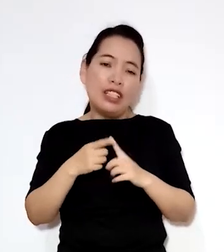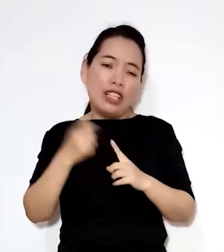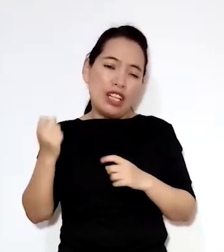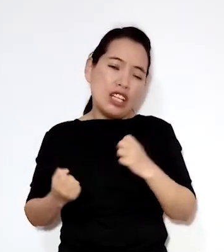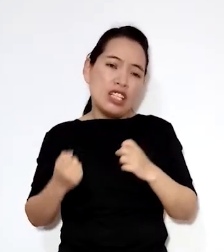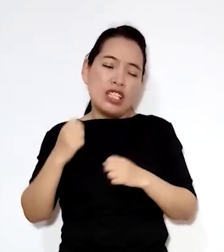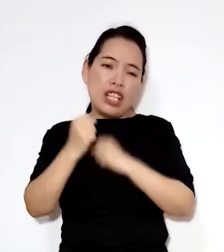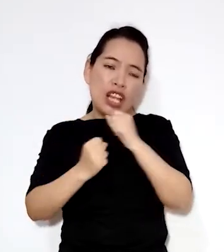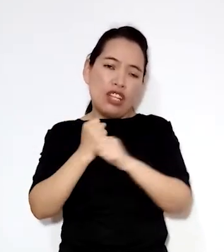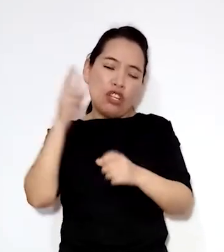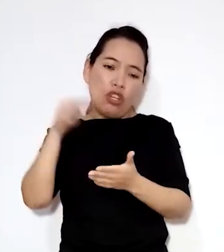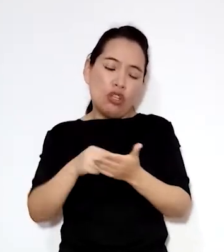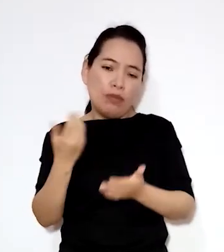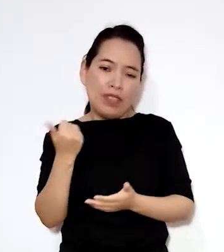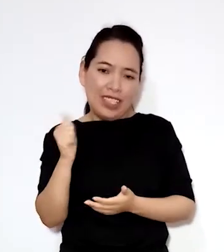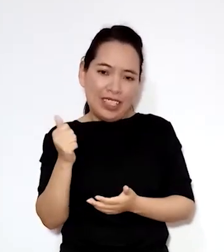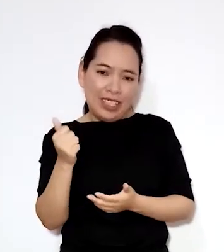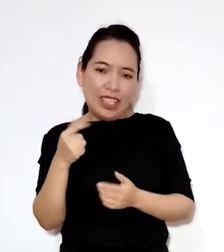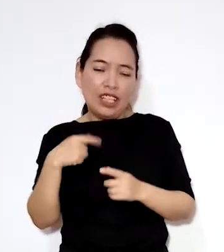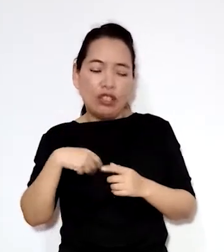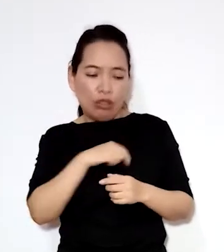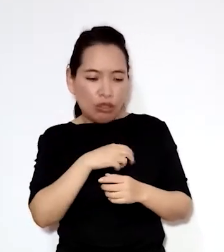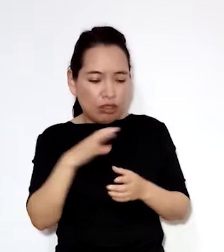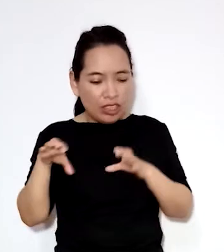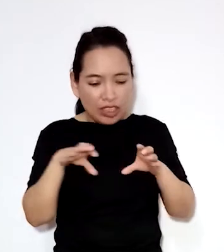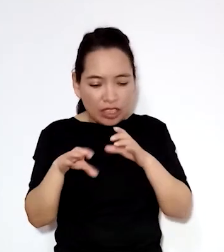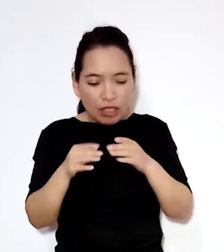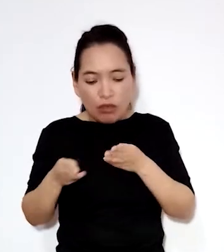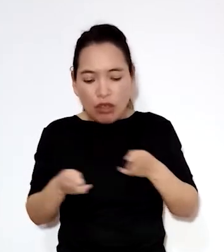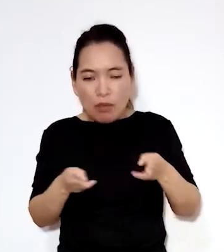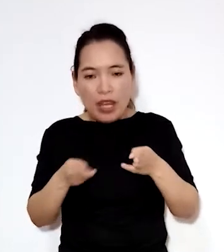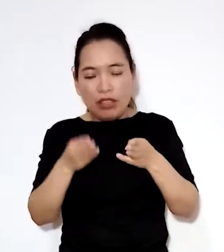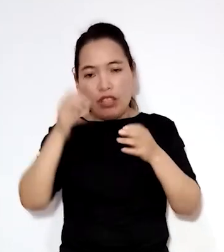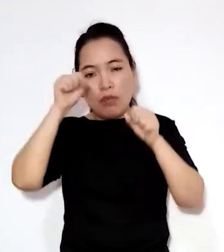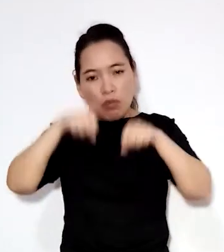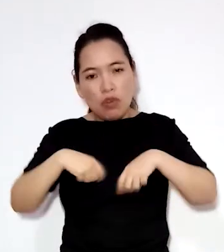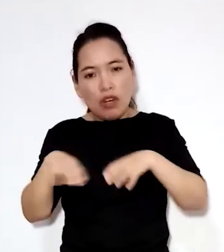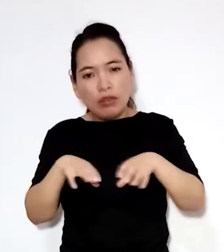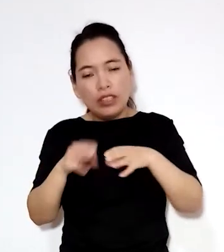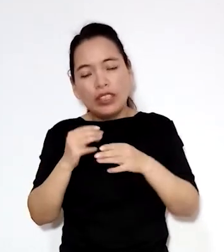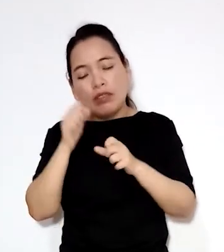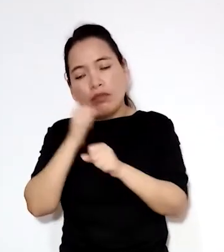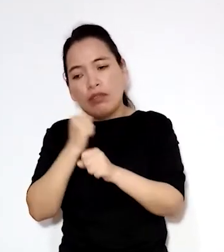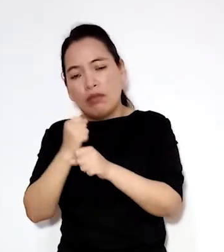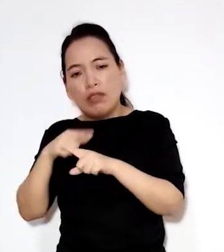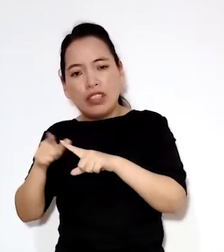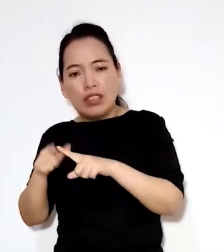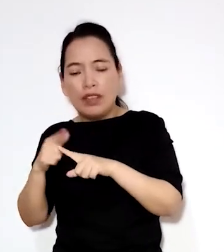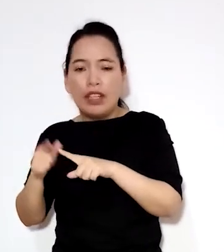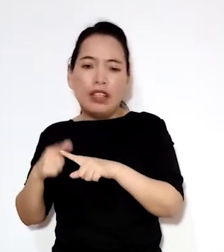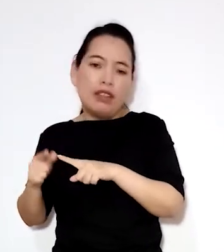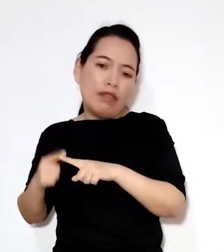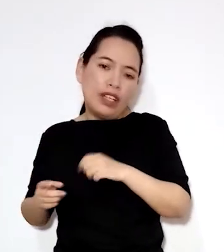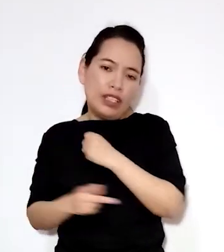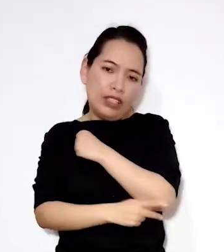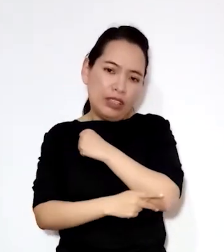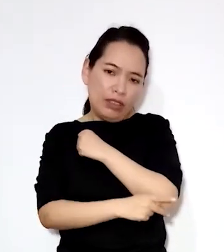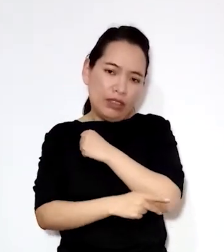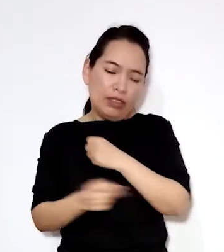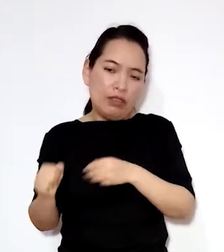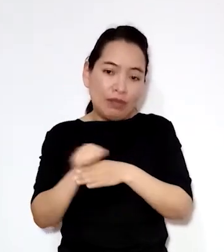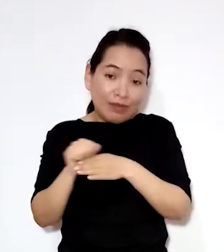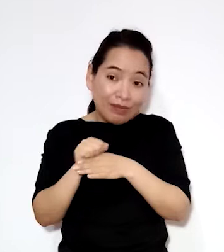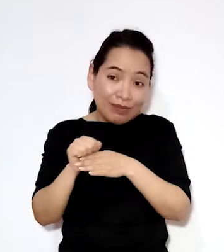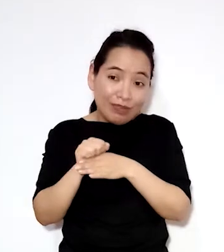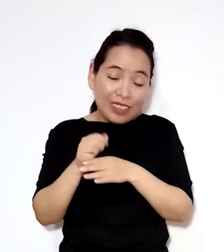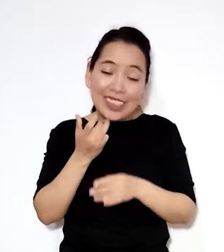en diciembre de 2010, desde UNESCO, que lo lidera. Publicamos una metodología de trabajo y después se hizo una fase de implantación